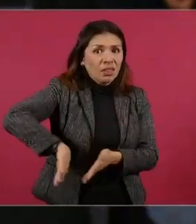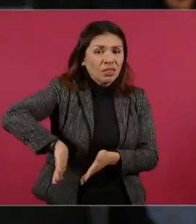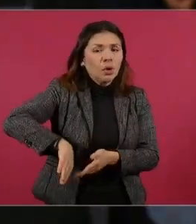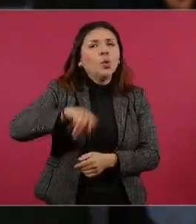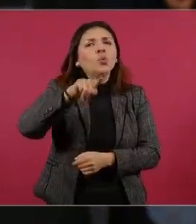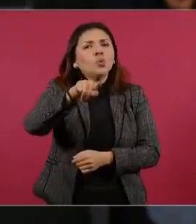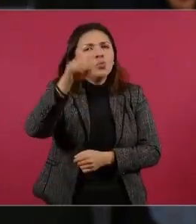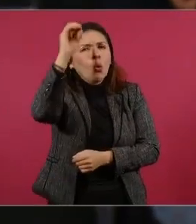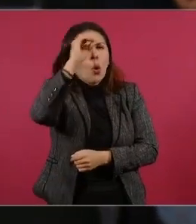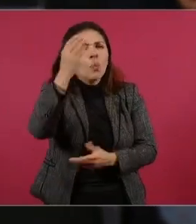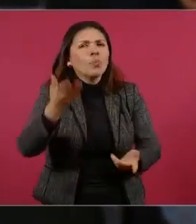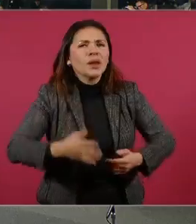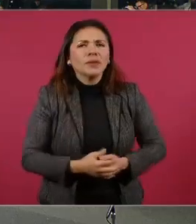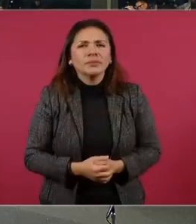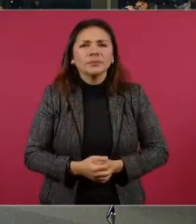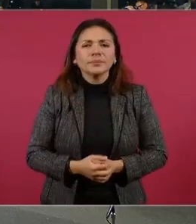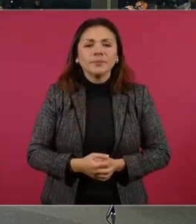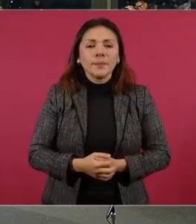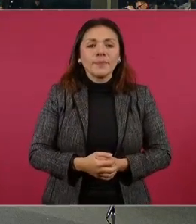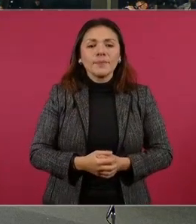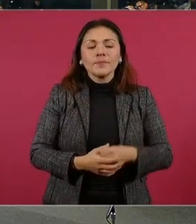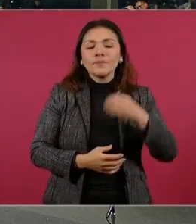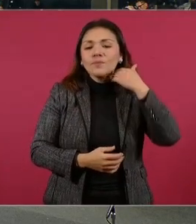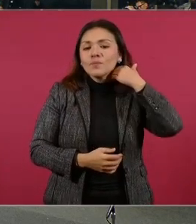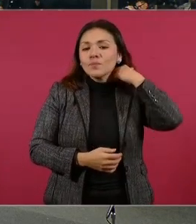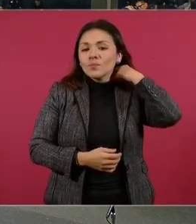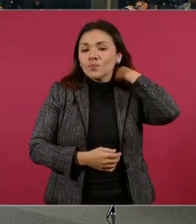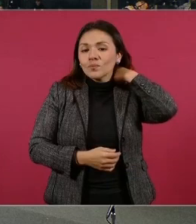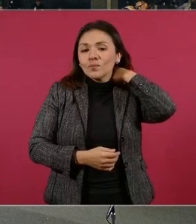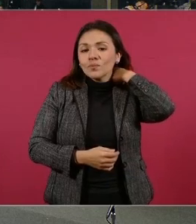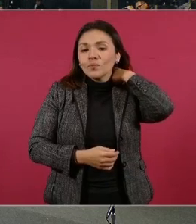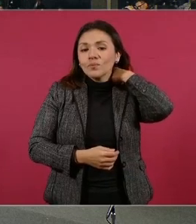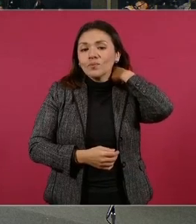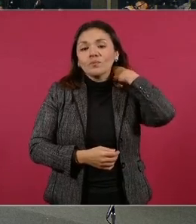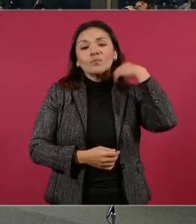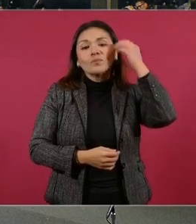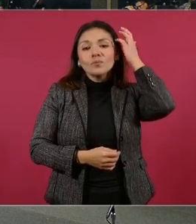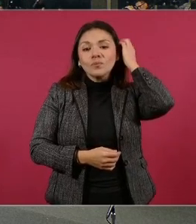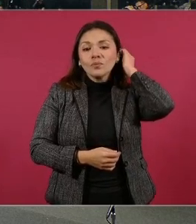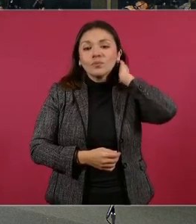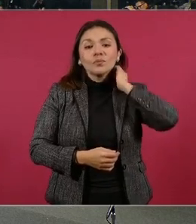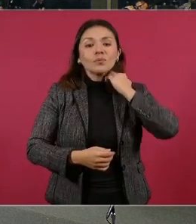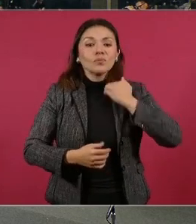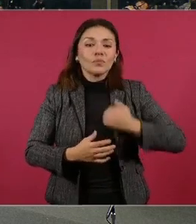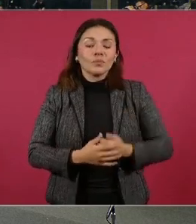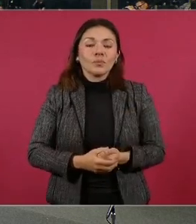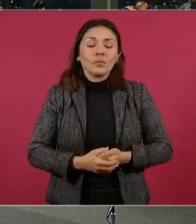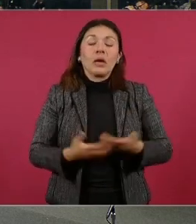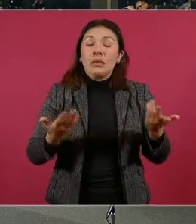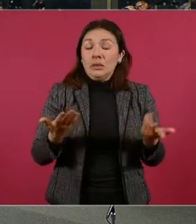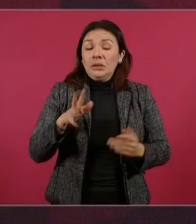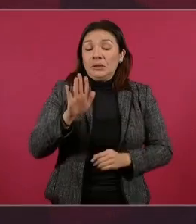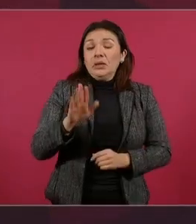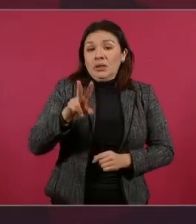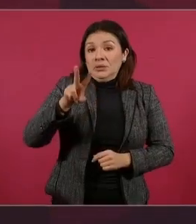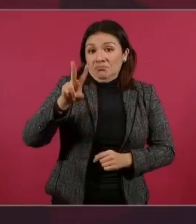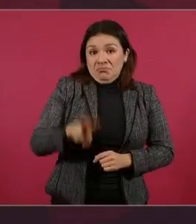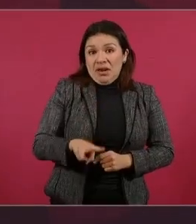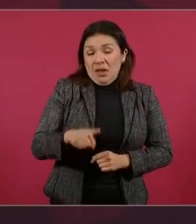Qué opinión le merece señor presidente Bueno hay un hecho